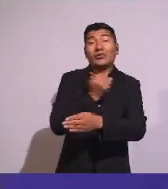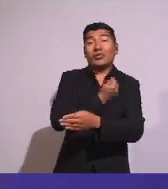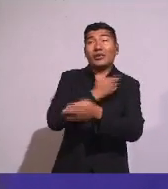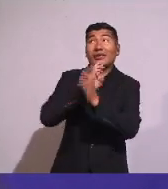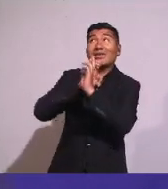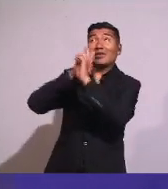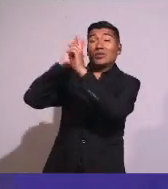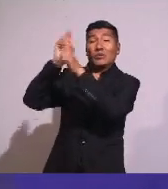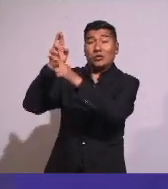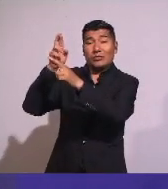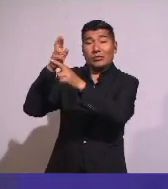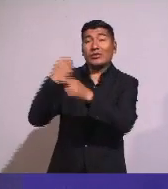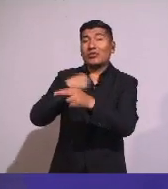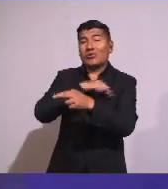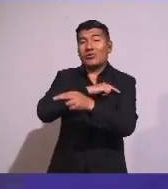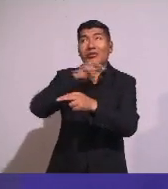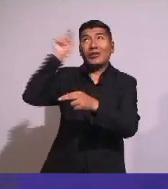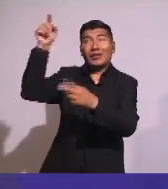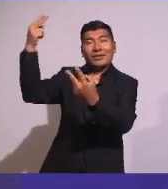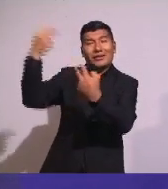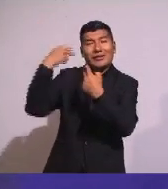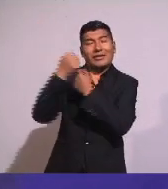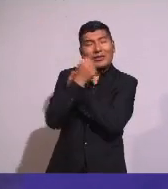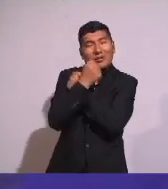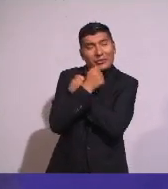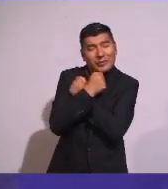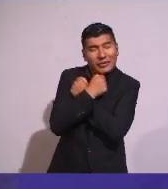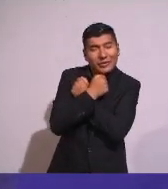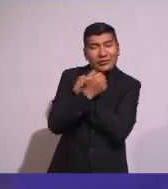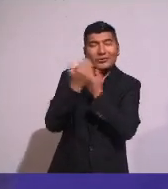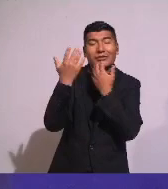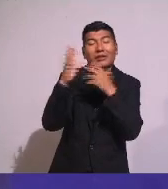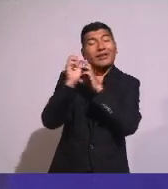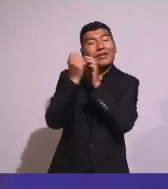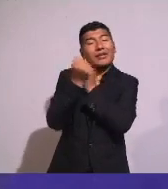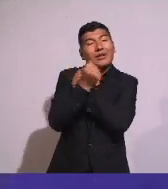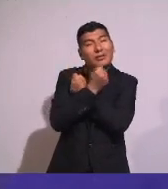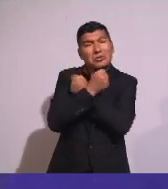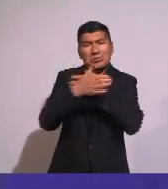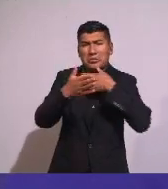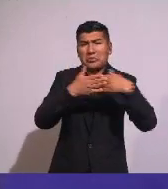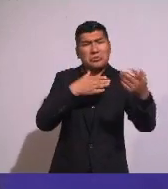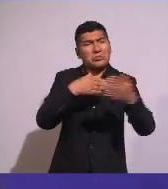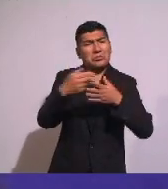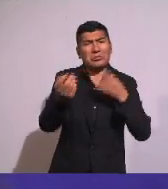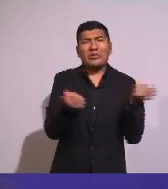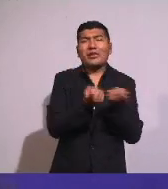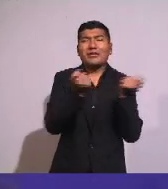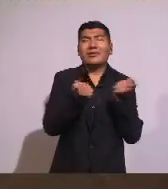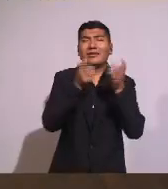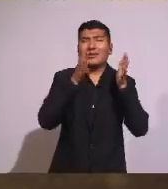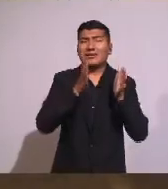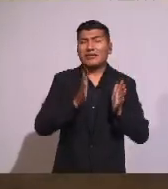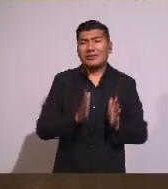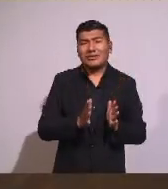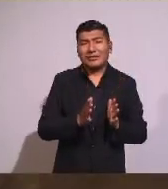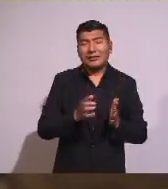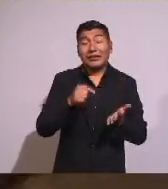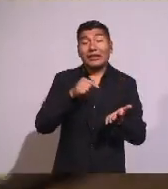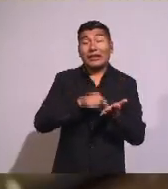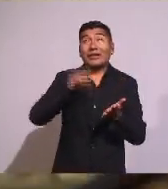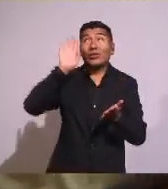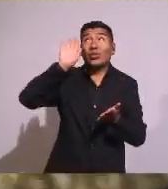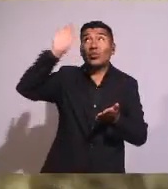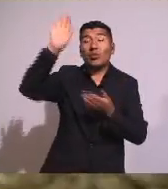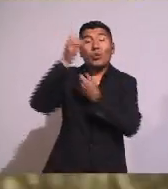dios' ya fuimos amados fuimos amados siendo pecadores y este amor de